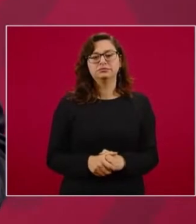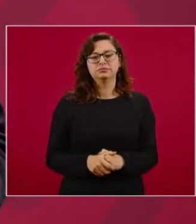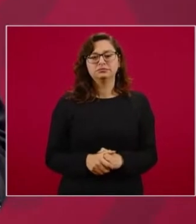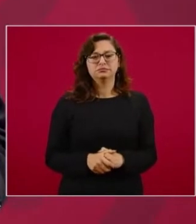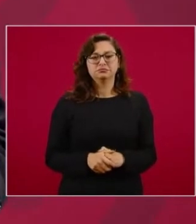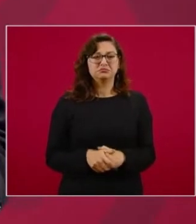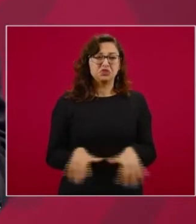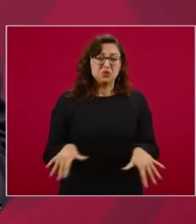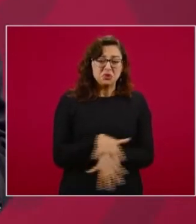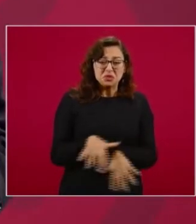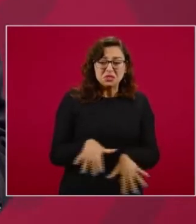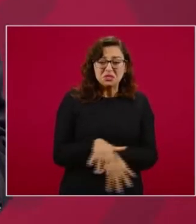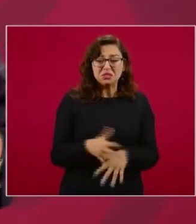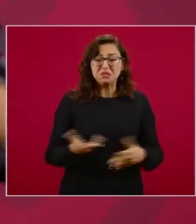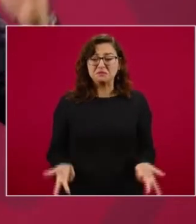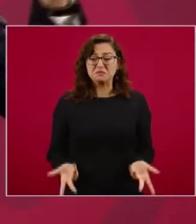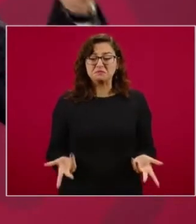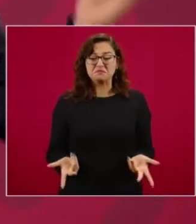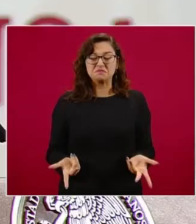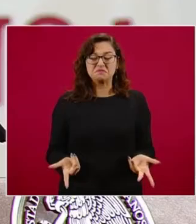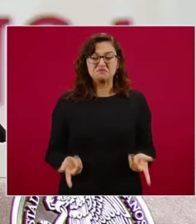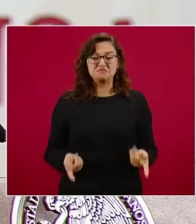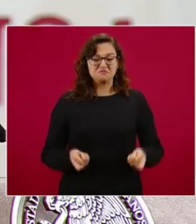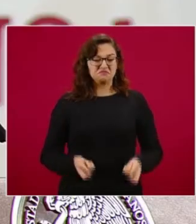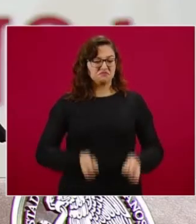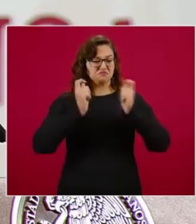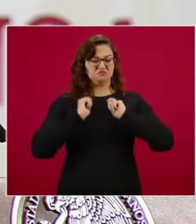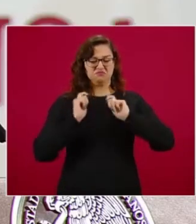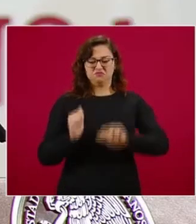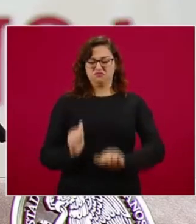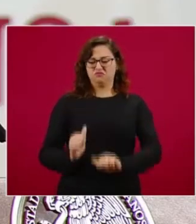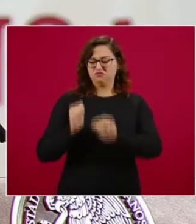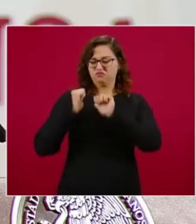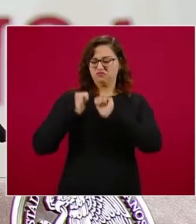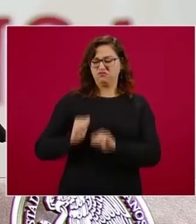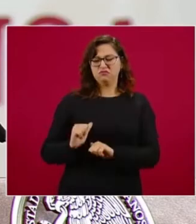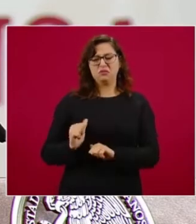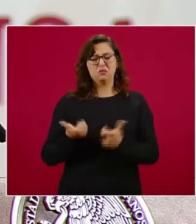vulgares, se encaramen en cargos públicos.